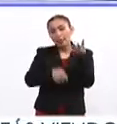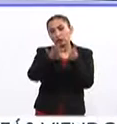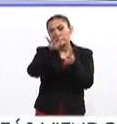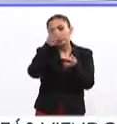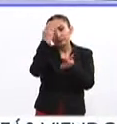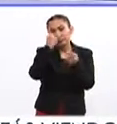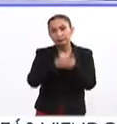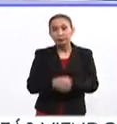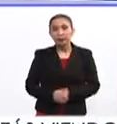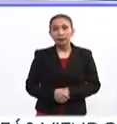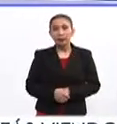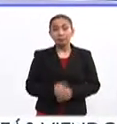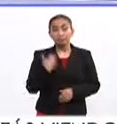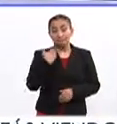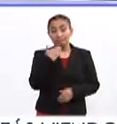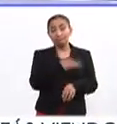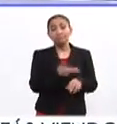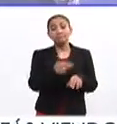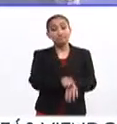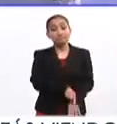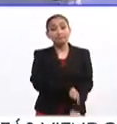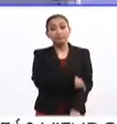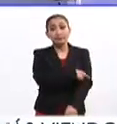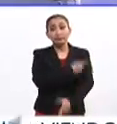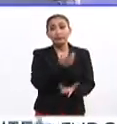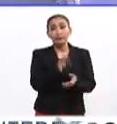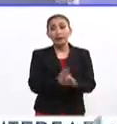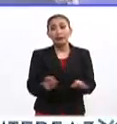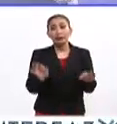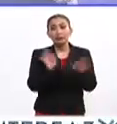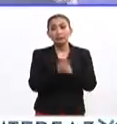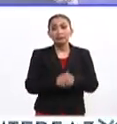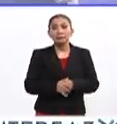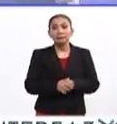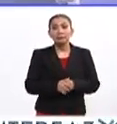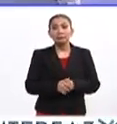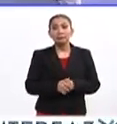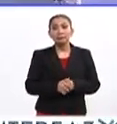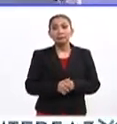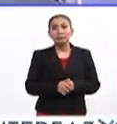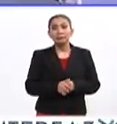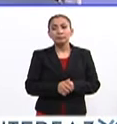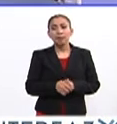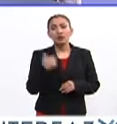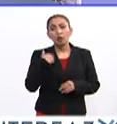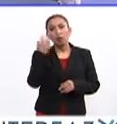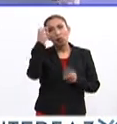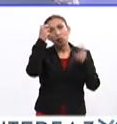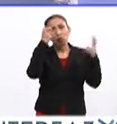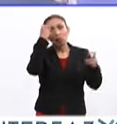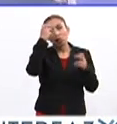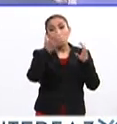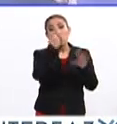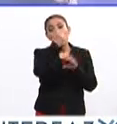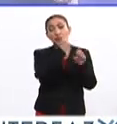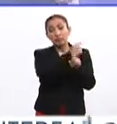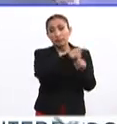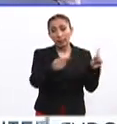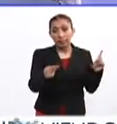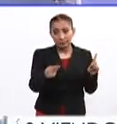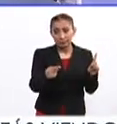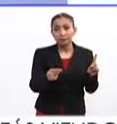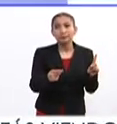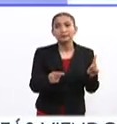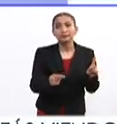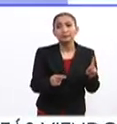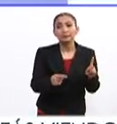que adquiriste? Pues fue un gran proceso, ¿no? ¿Cuánto Principalmente, tiempo, más o menos? Uy, yo lo estuve soñando como 1 año y medio. 1